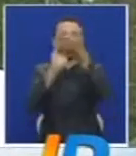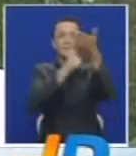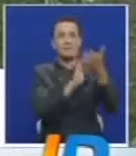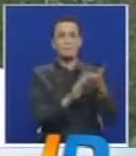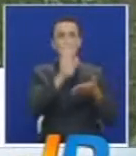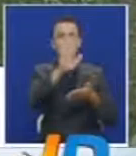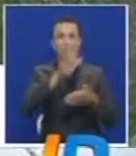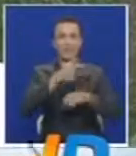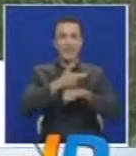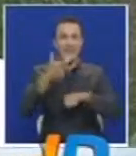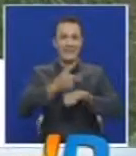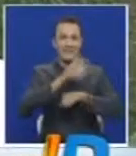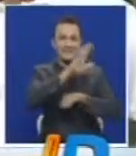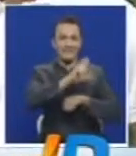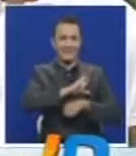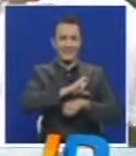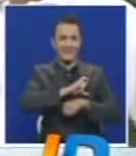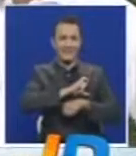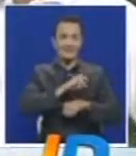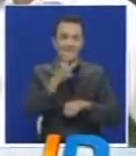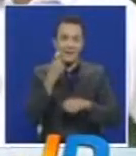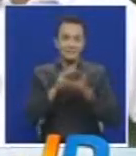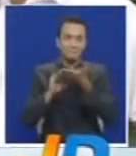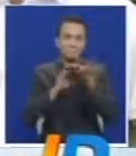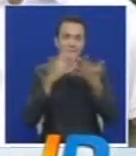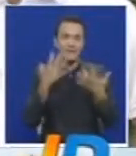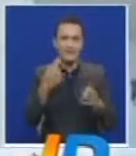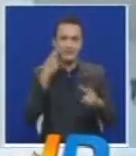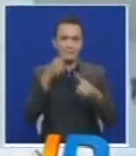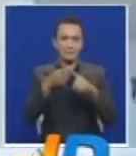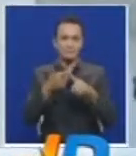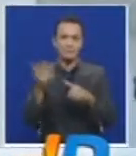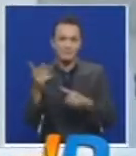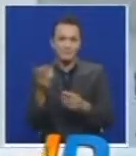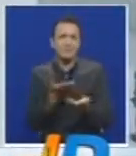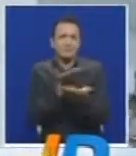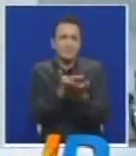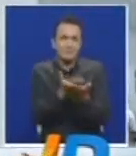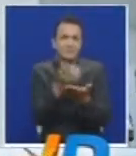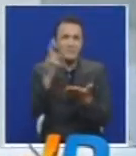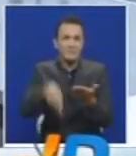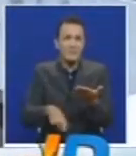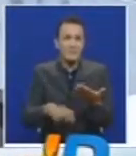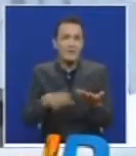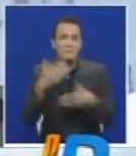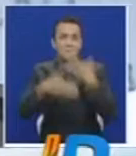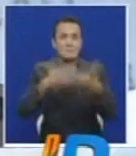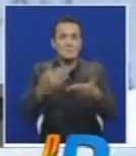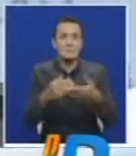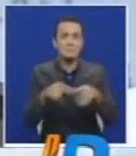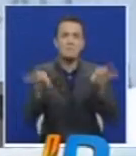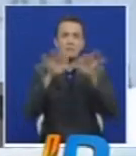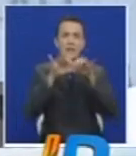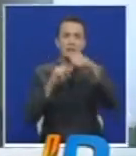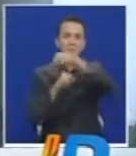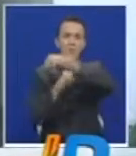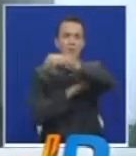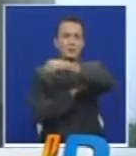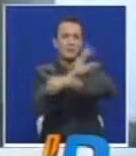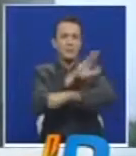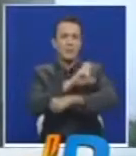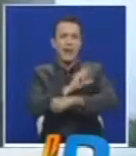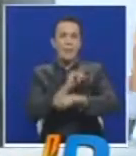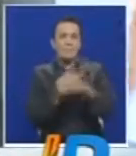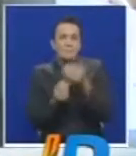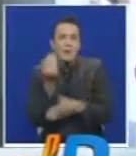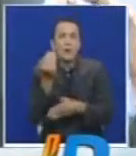falta a nuestro estadio del Deportivo Cali. Además de esas propuestas, esta plancha de aspirantes buscará el fortalecimiento del club con más socios y